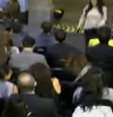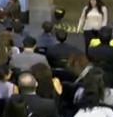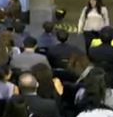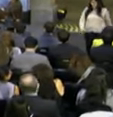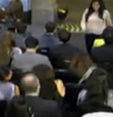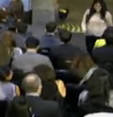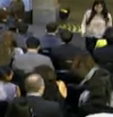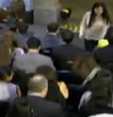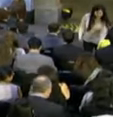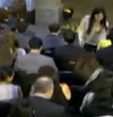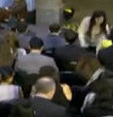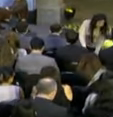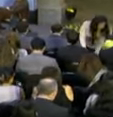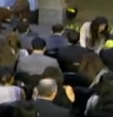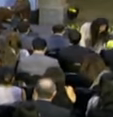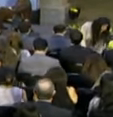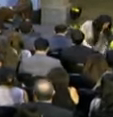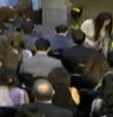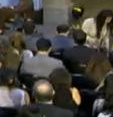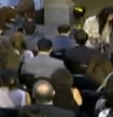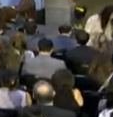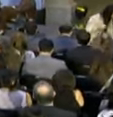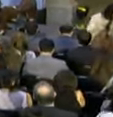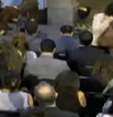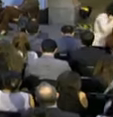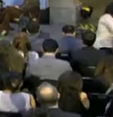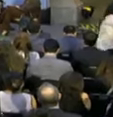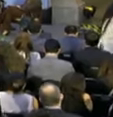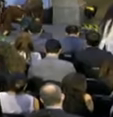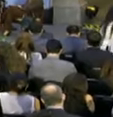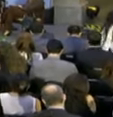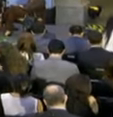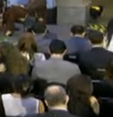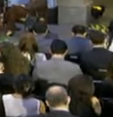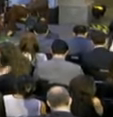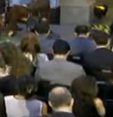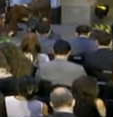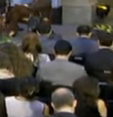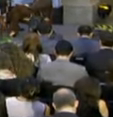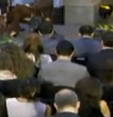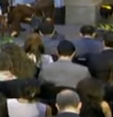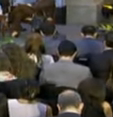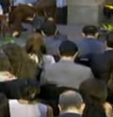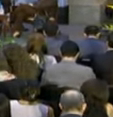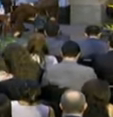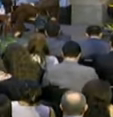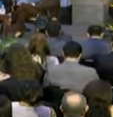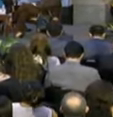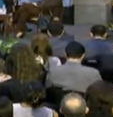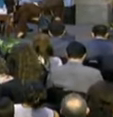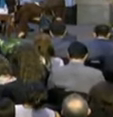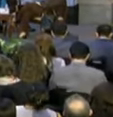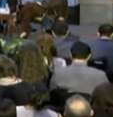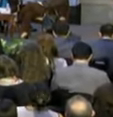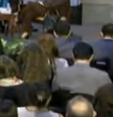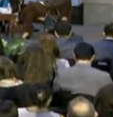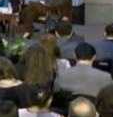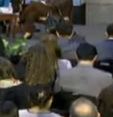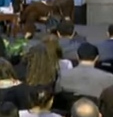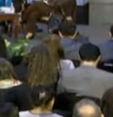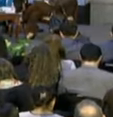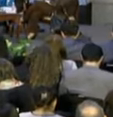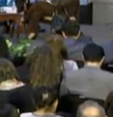Muchas gracias, Lorena. Ahorita tenemos la participación de Consuelo López.